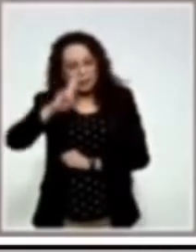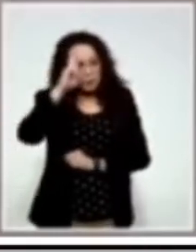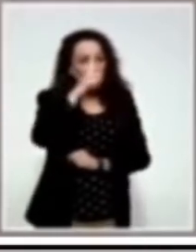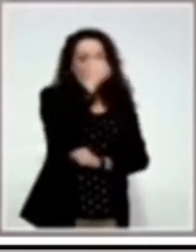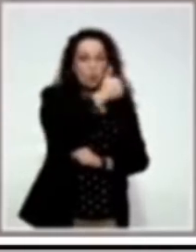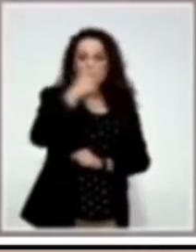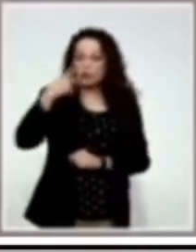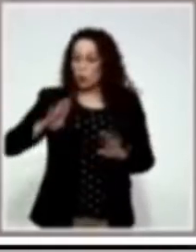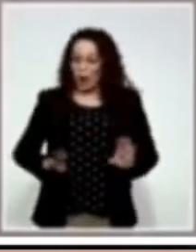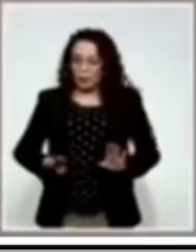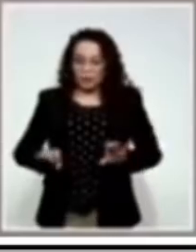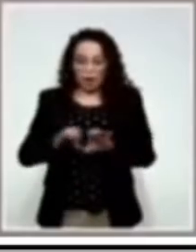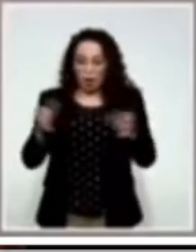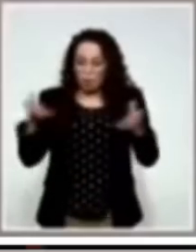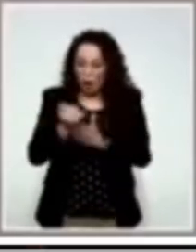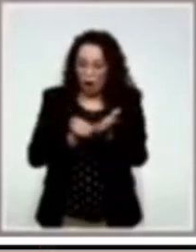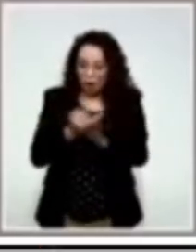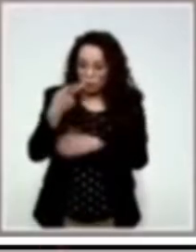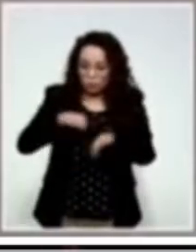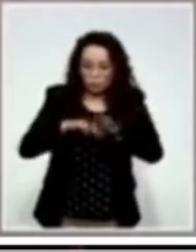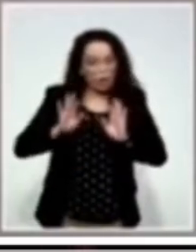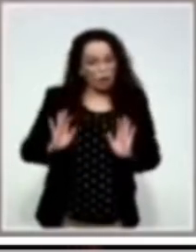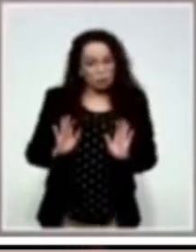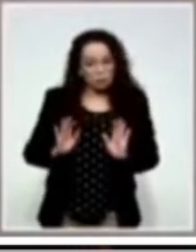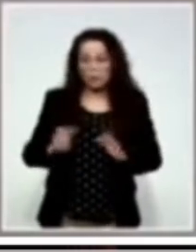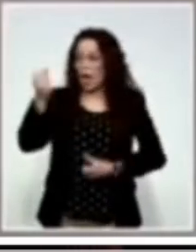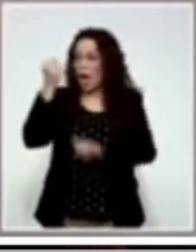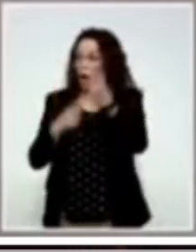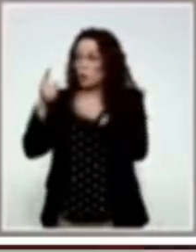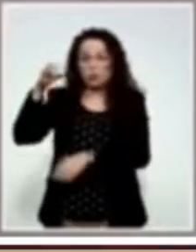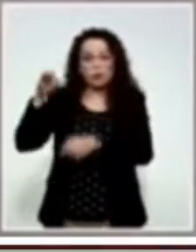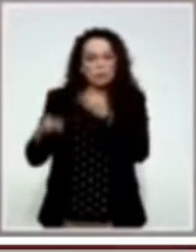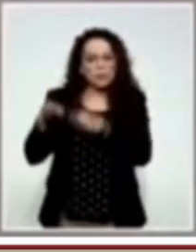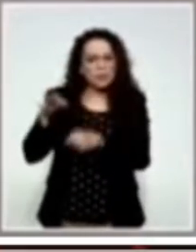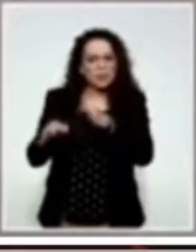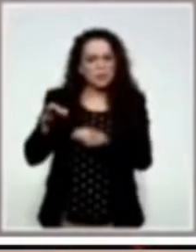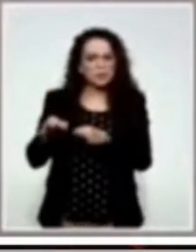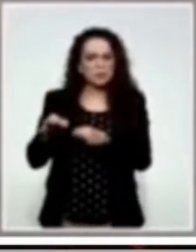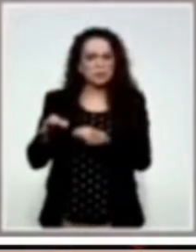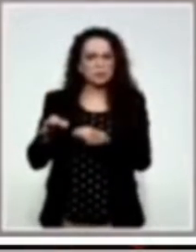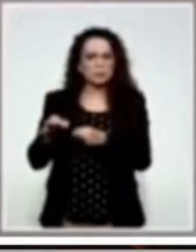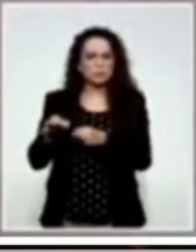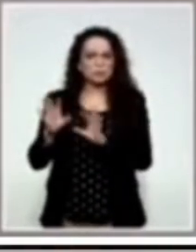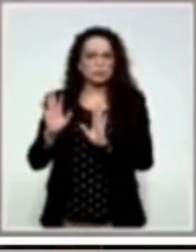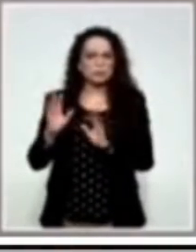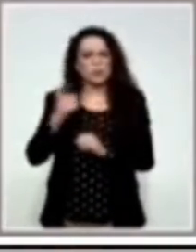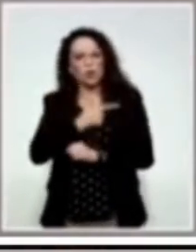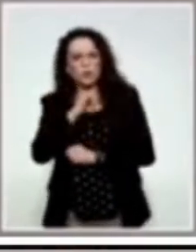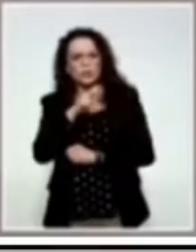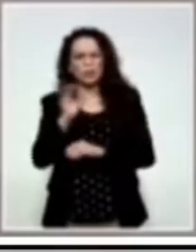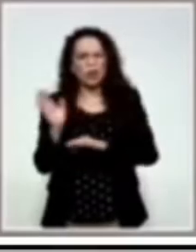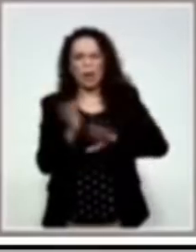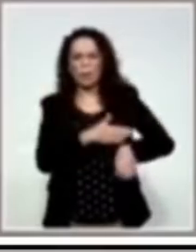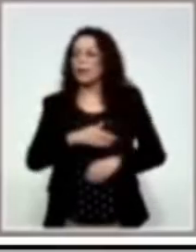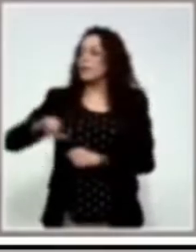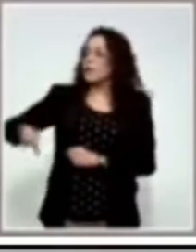su estilo. Hay algunos ministros que más que nos guste, que nos interesa tener contacto con los